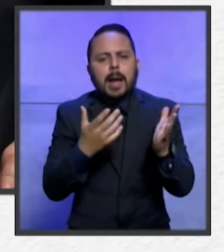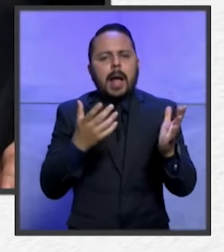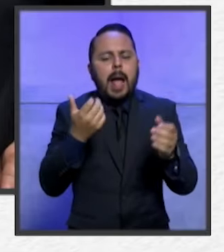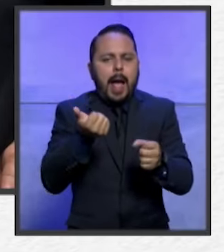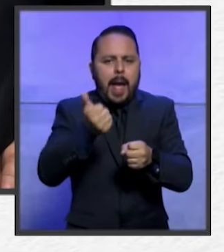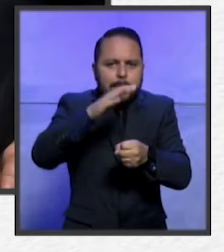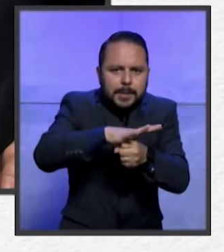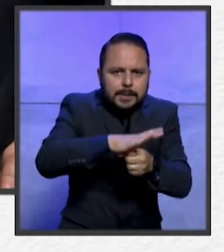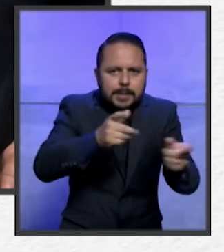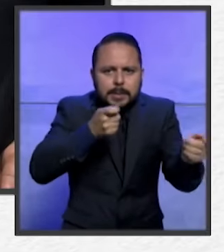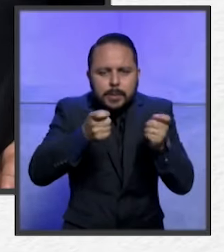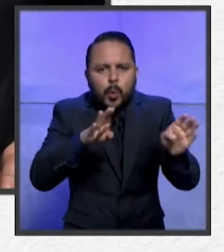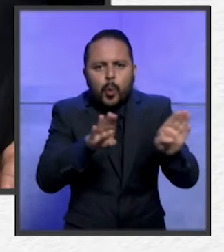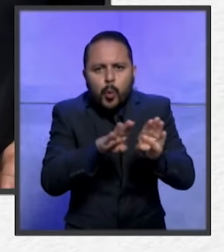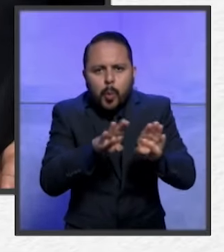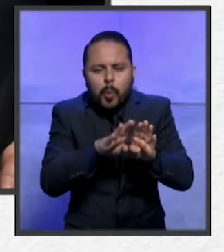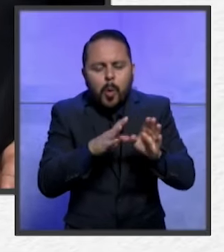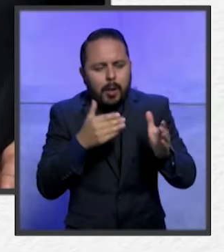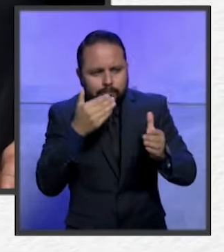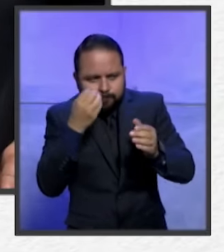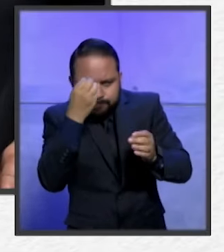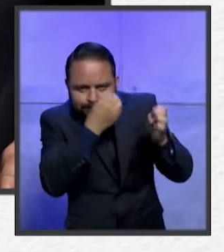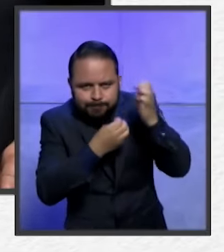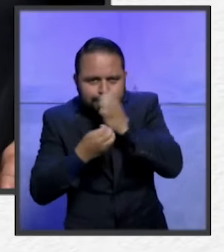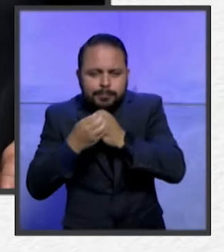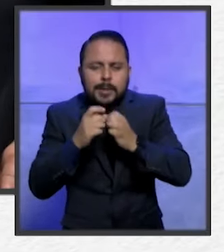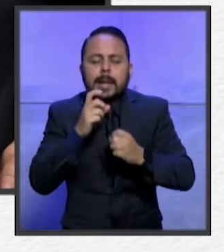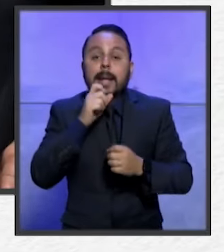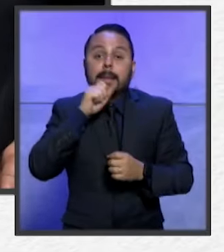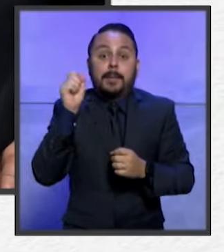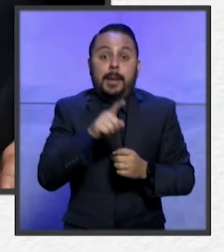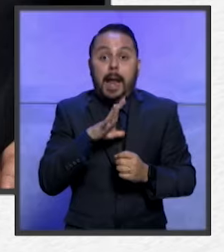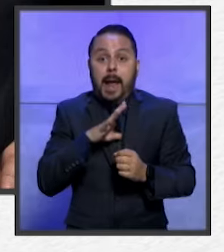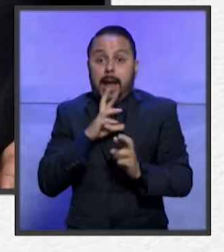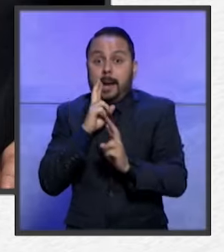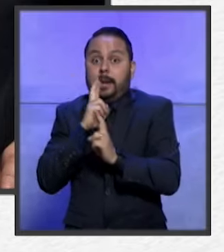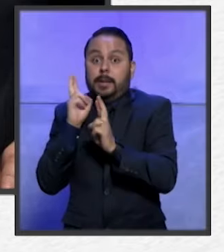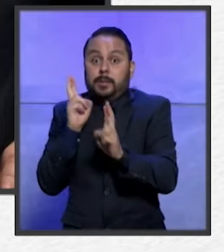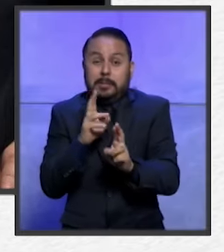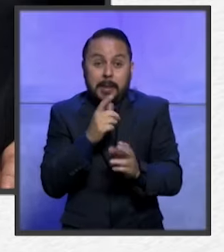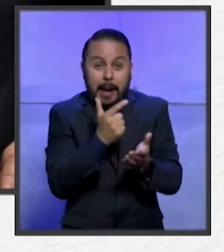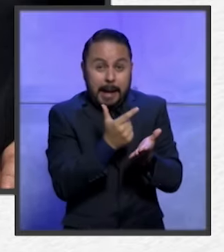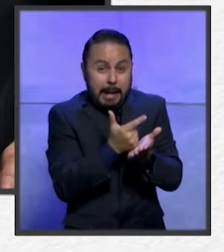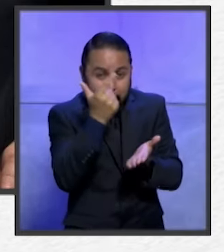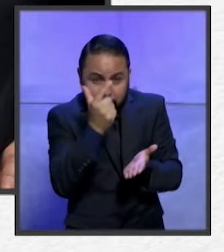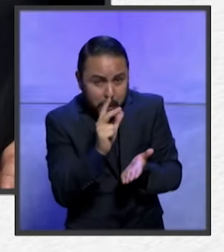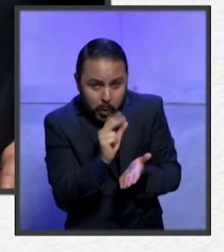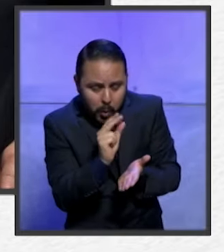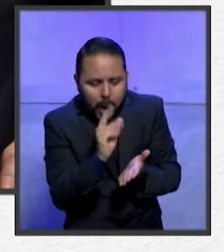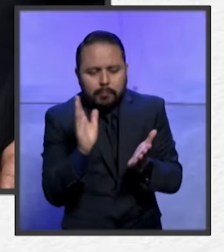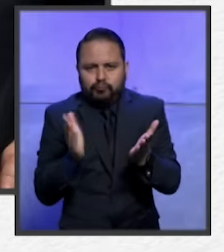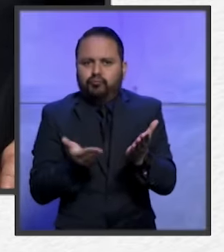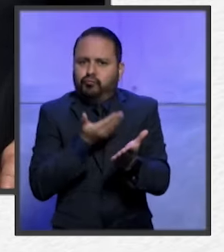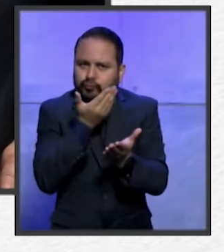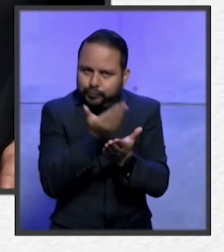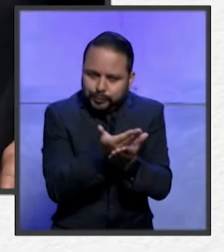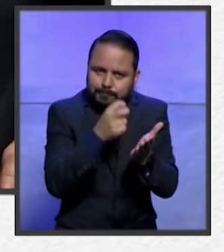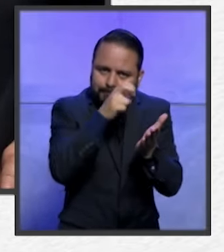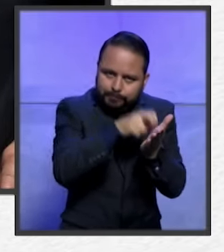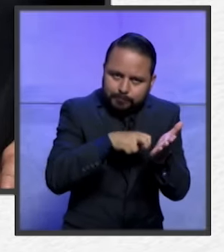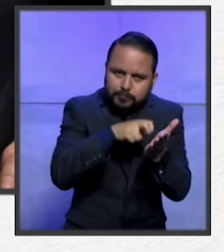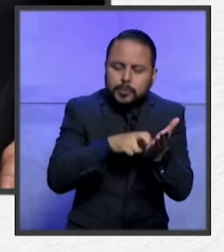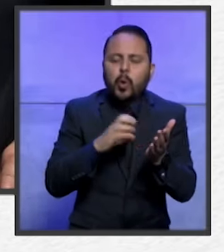administrativa y eventualmente resolución eh cuando se trata de faltas no graves y proponemos los